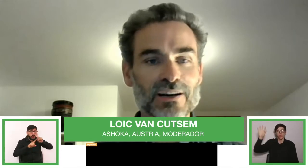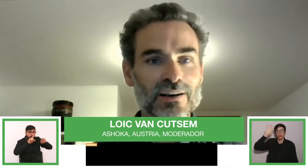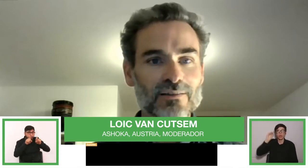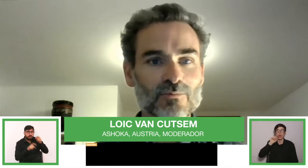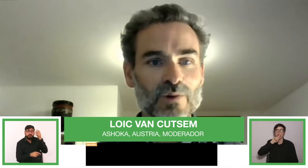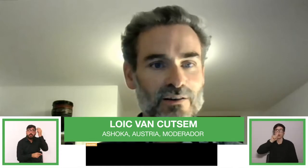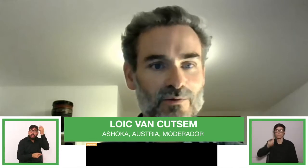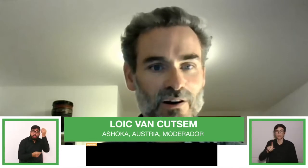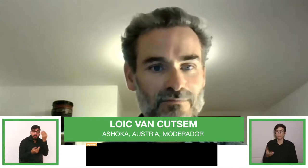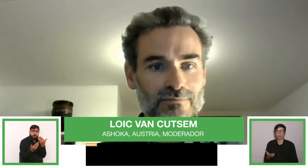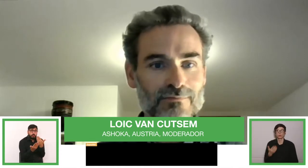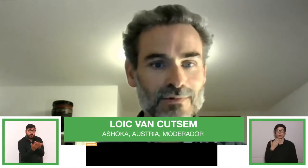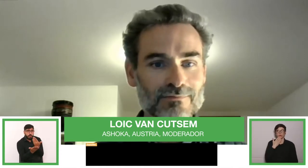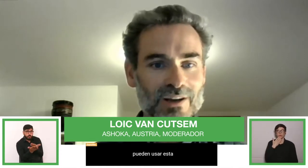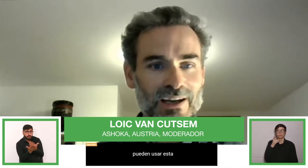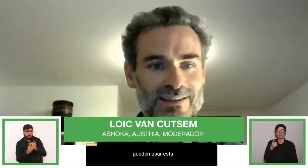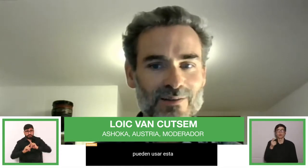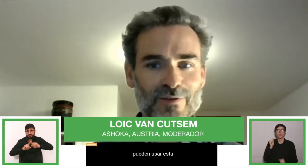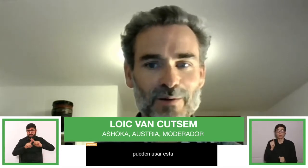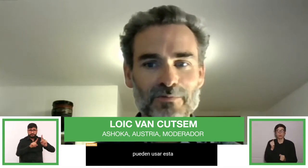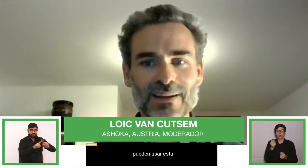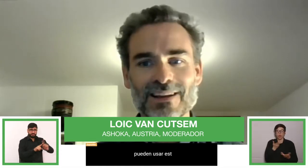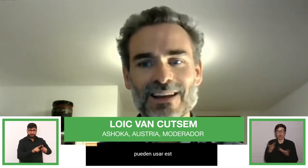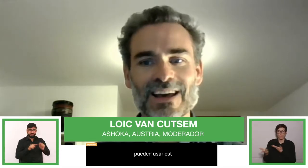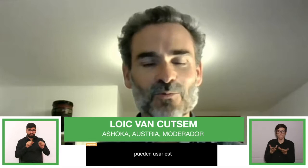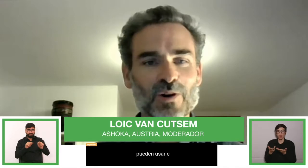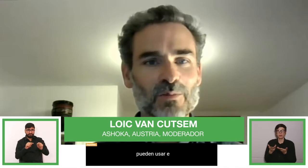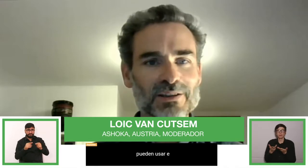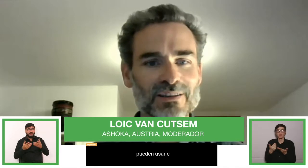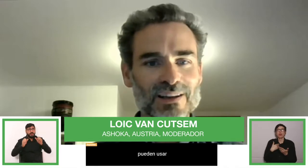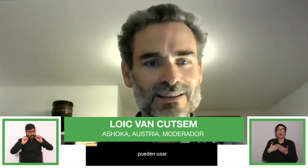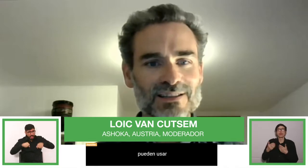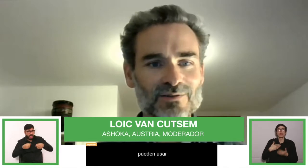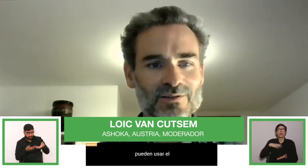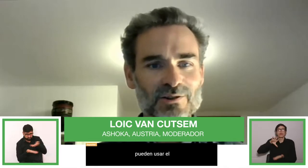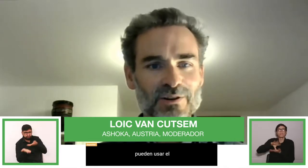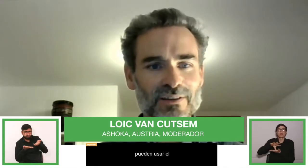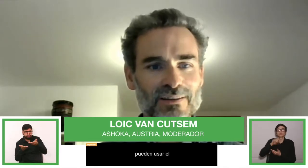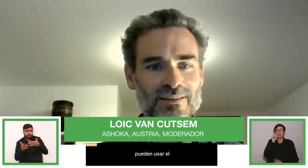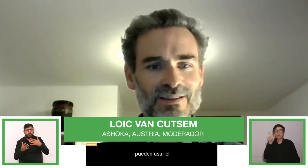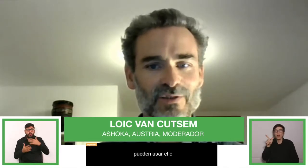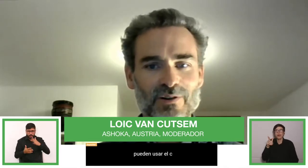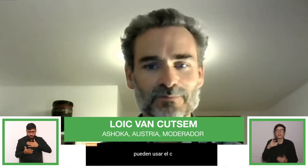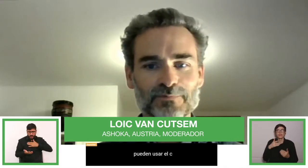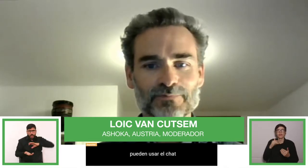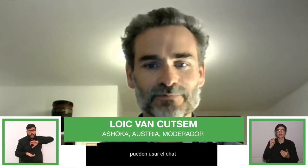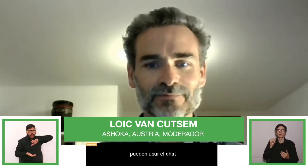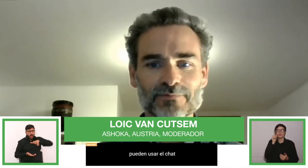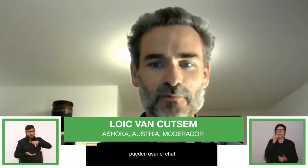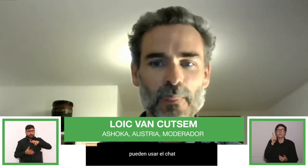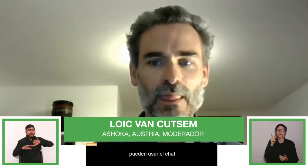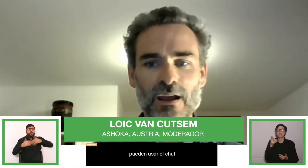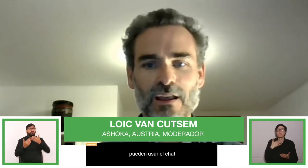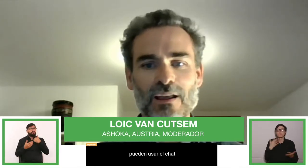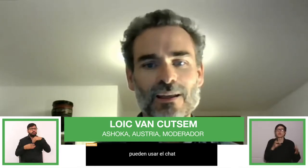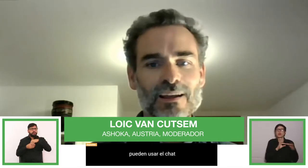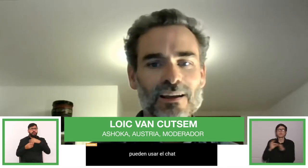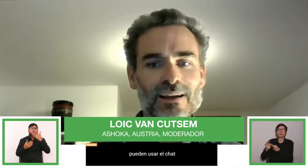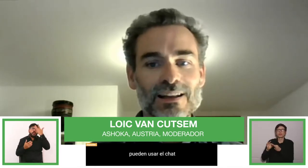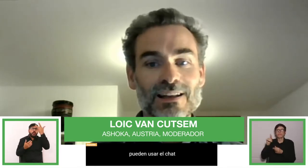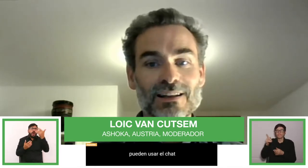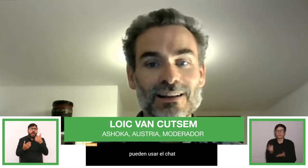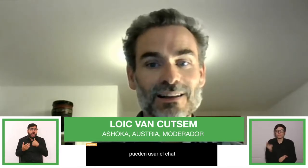y quizás pueden empezar a compartir dónde están, desde dónde se están conectando y qué les motiva a estar en esta sesión y en este